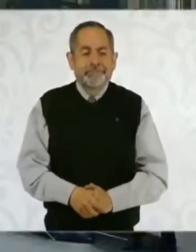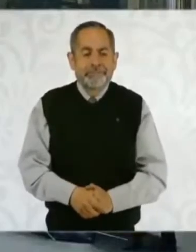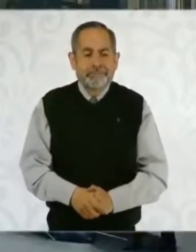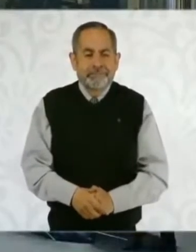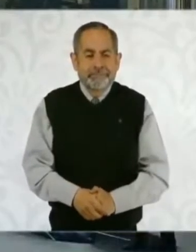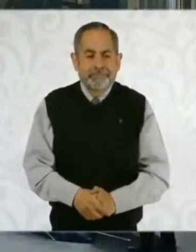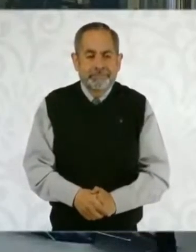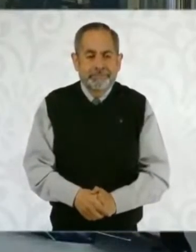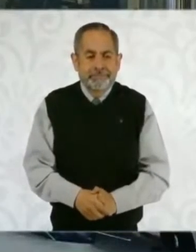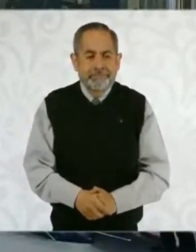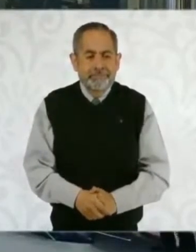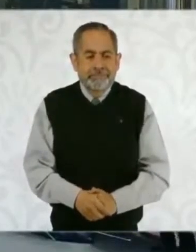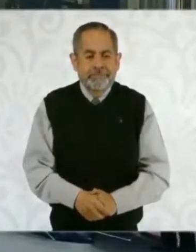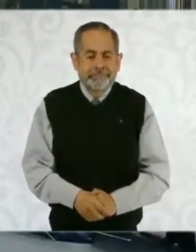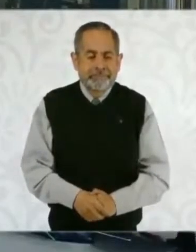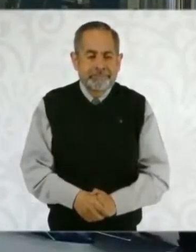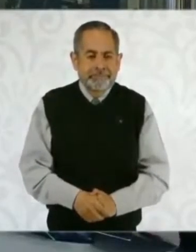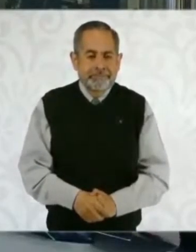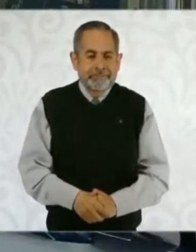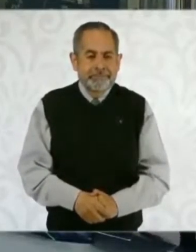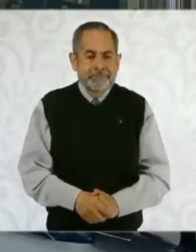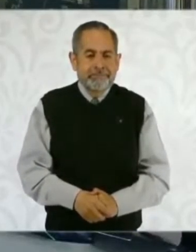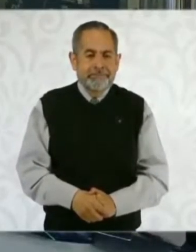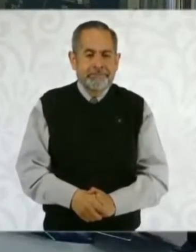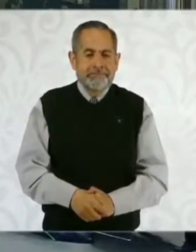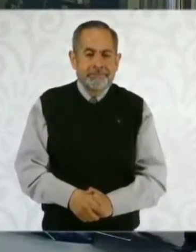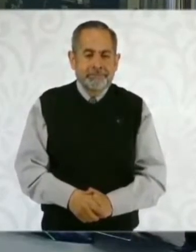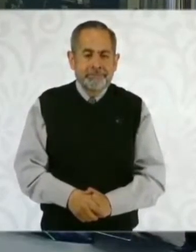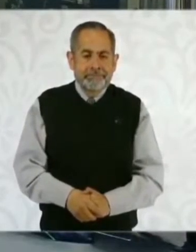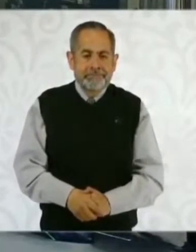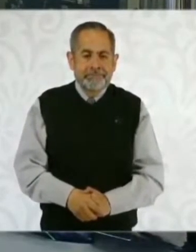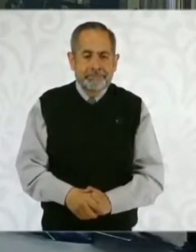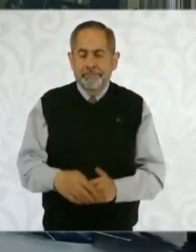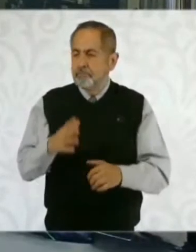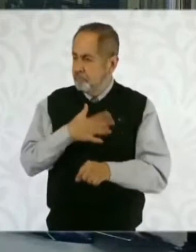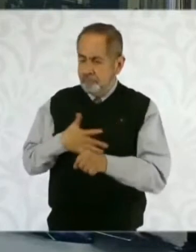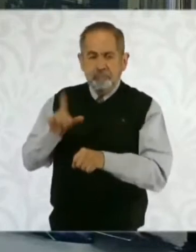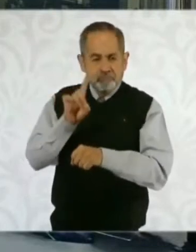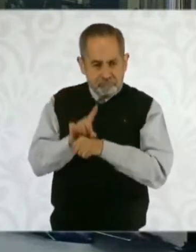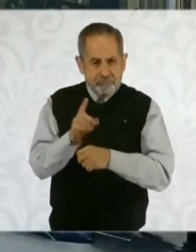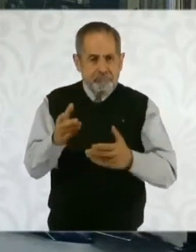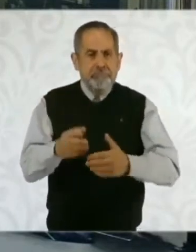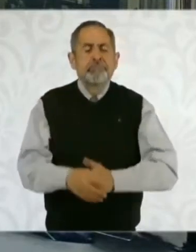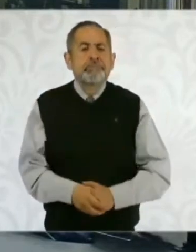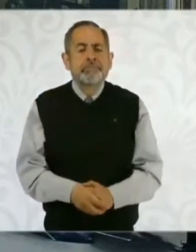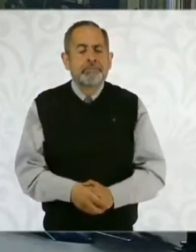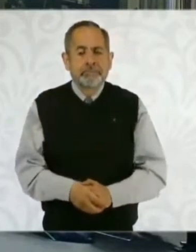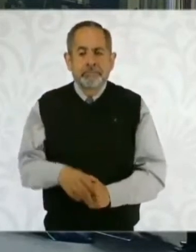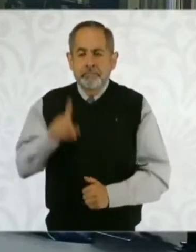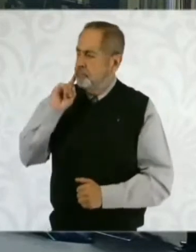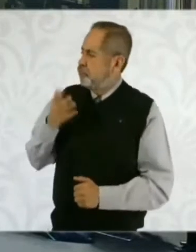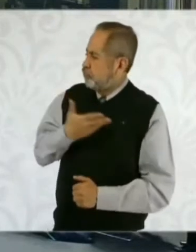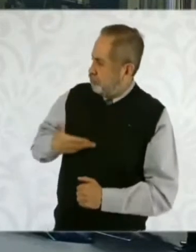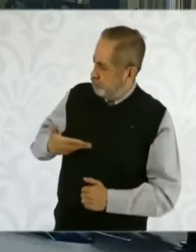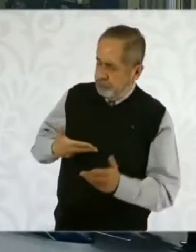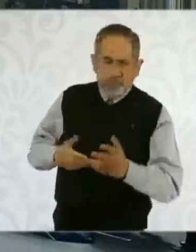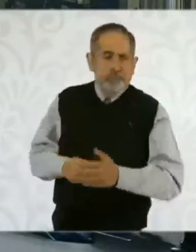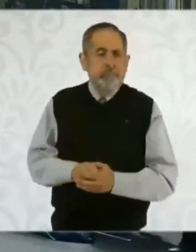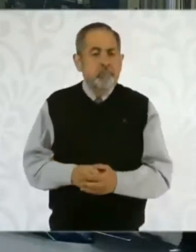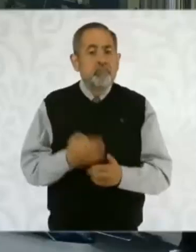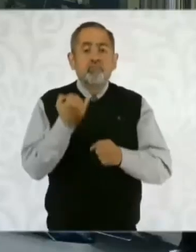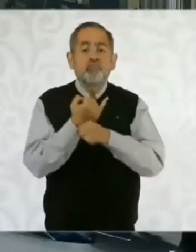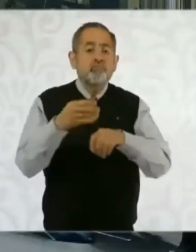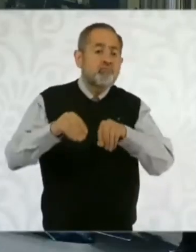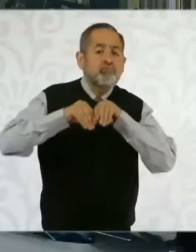Buenos días. Presidenta, queremos compartirle